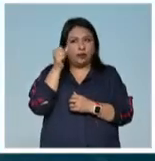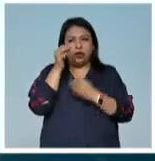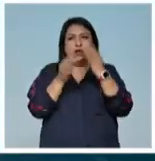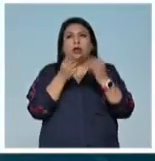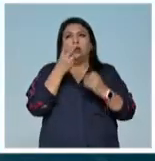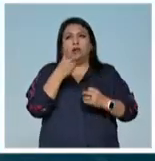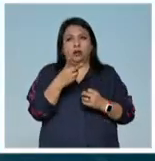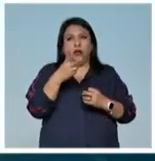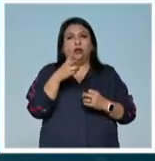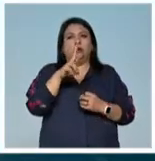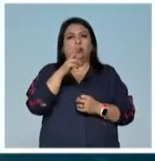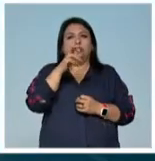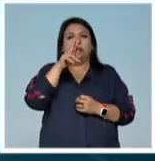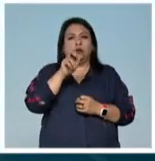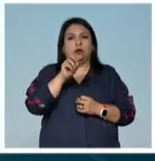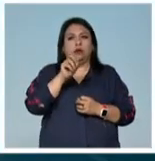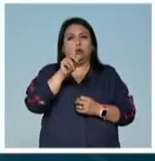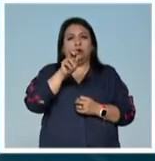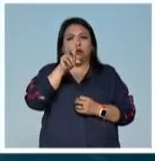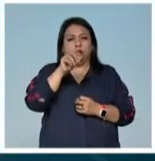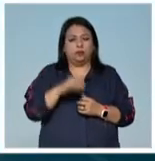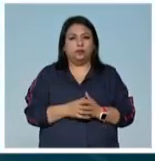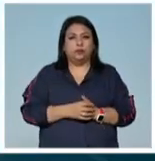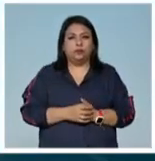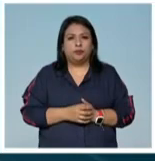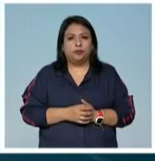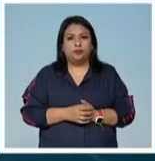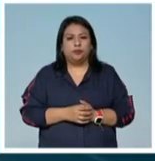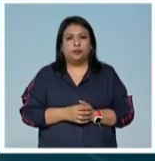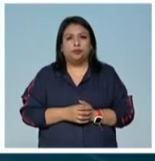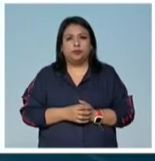Noticias 22, Rodrigo Peredo.